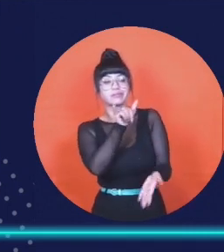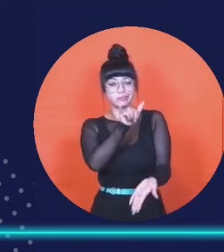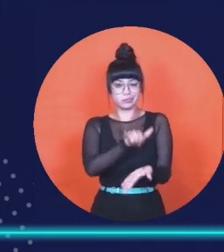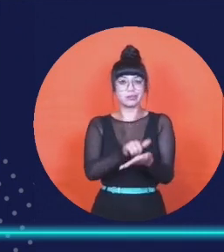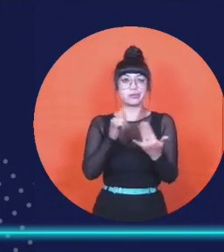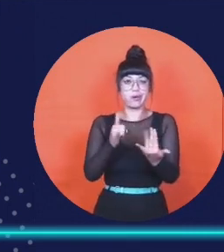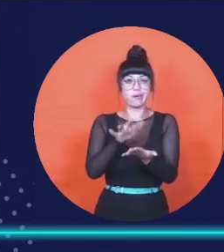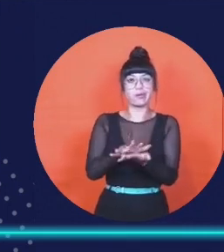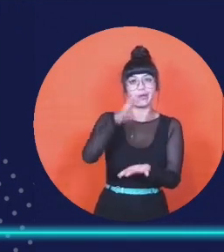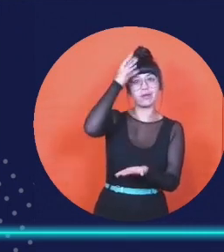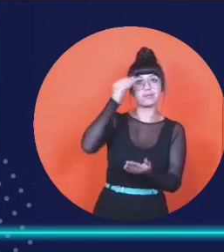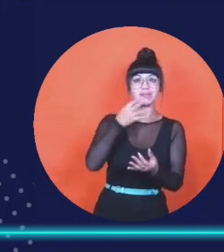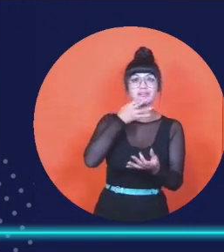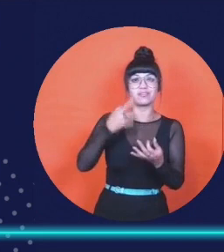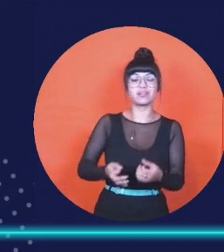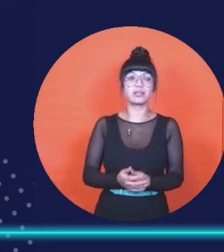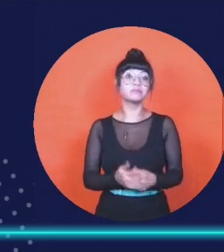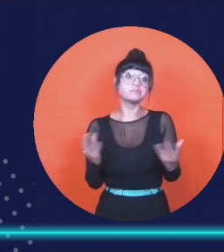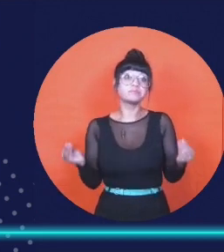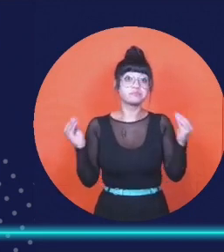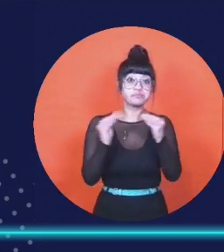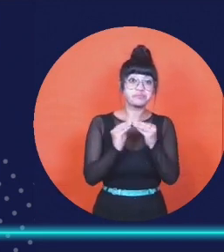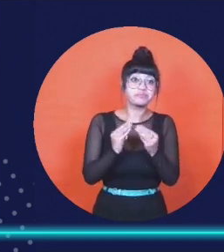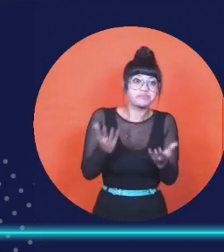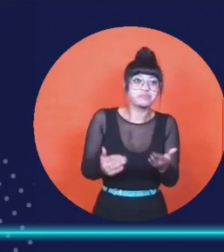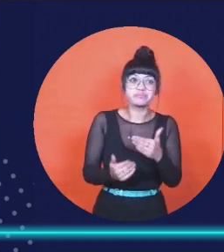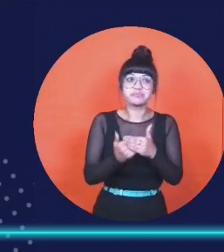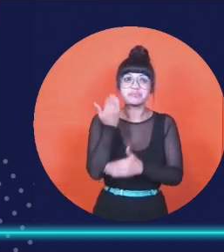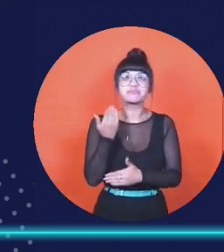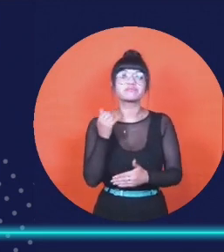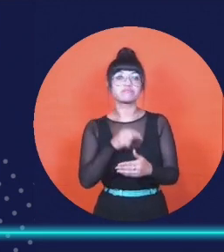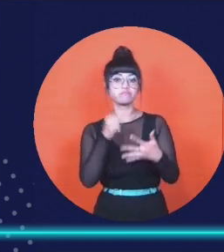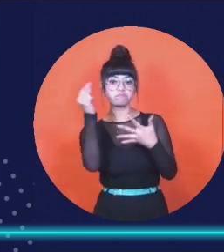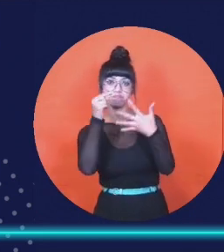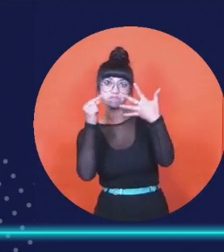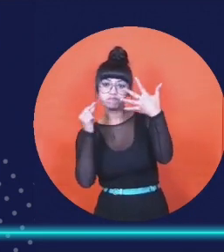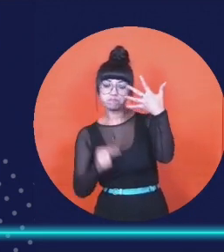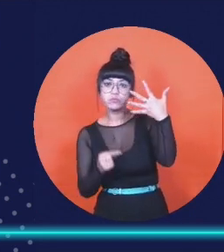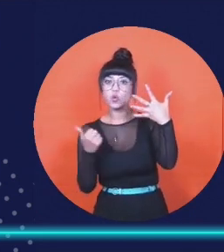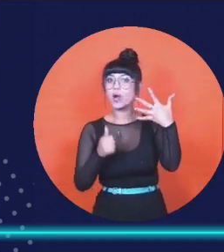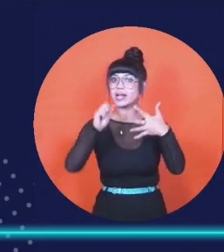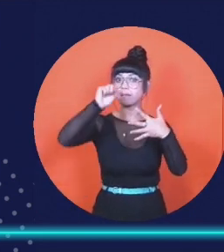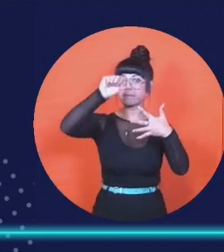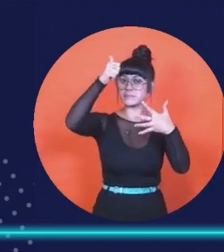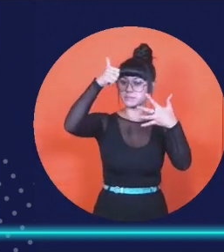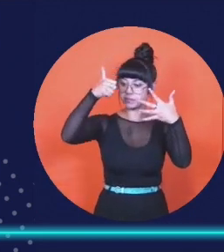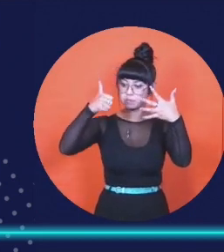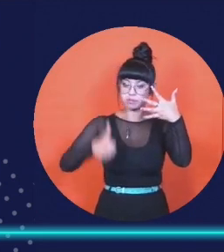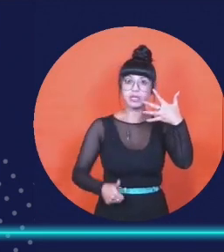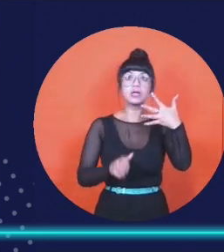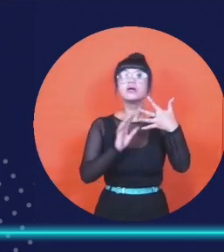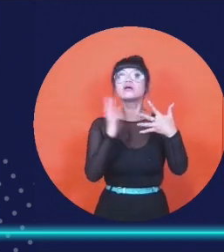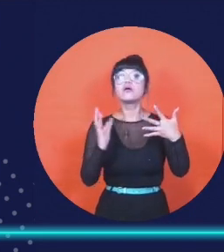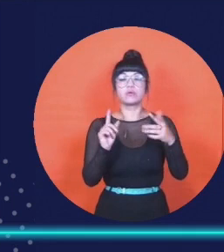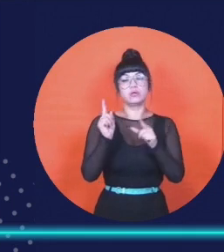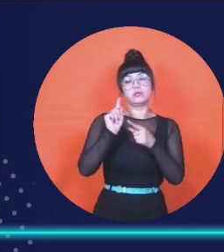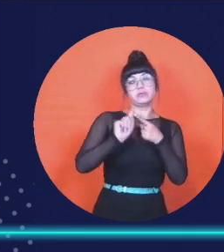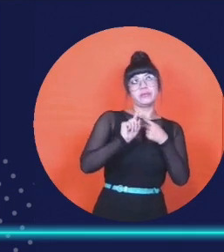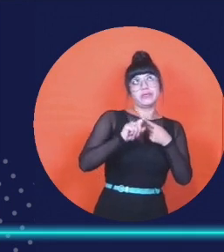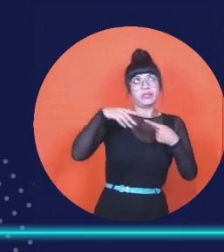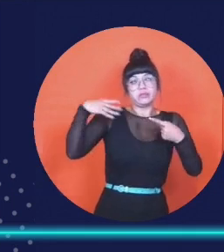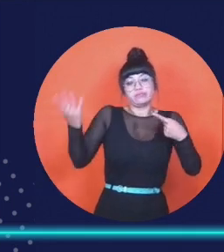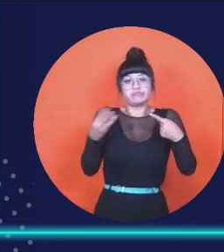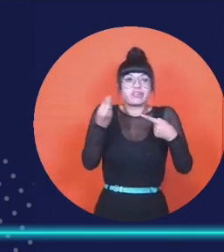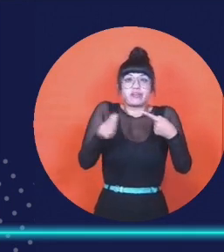tenido que aprender. Entonces, empezamos a establecer una serie de prioridades. Las prioridades que establecimos fue como, bueno, ¿cómo